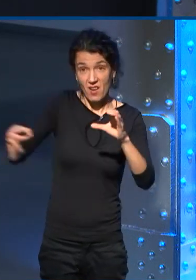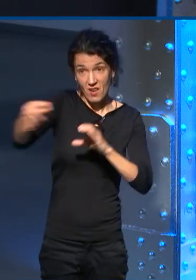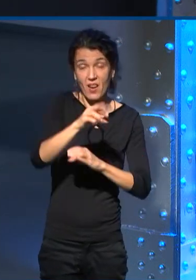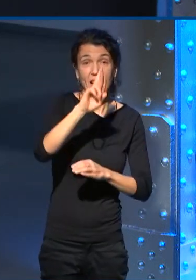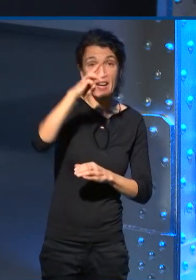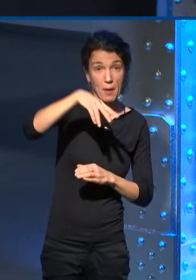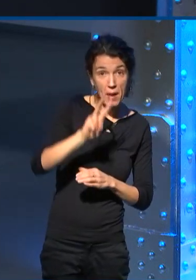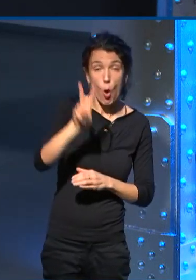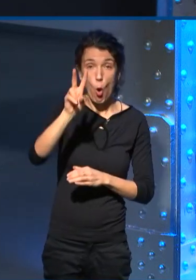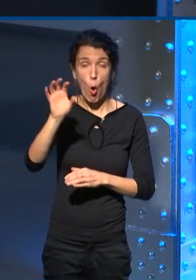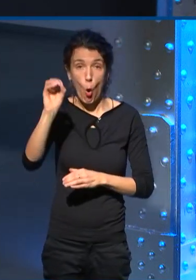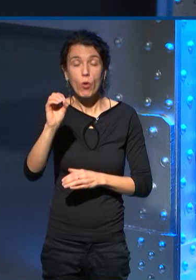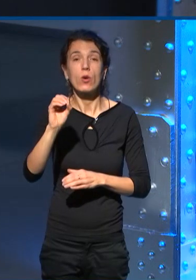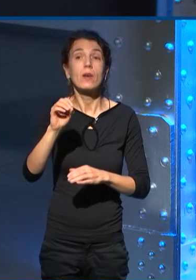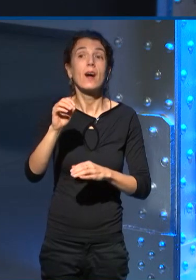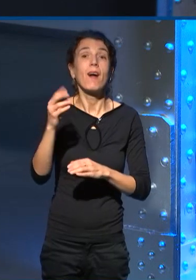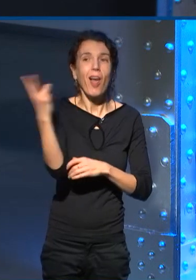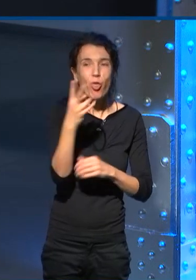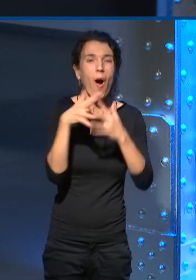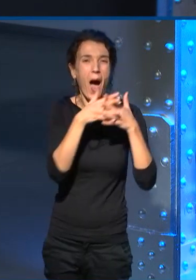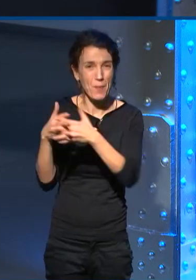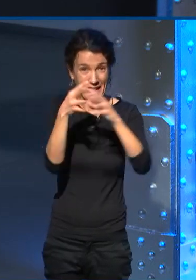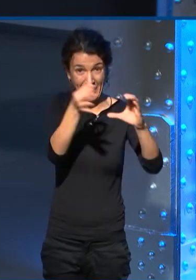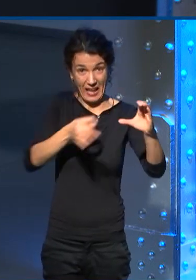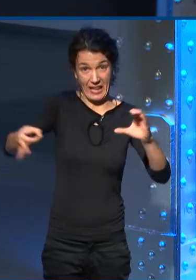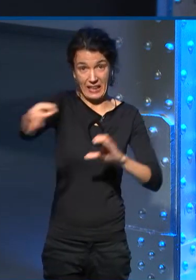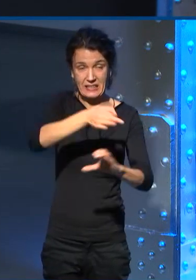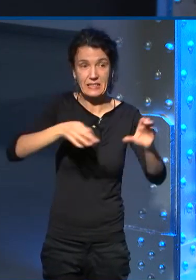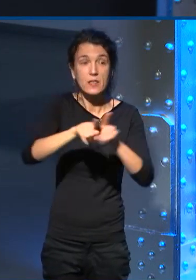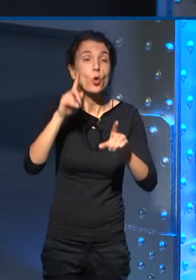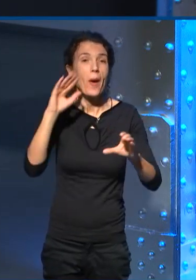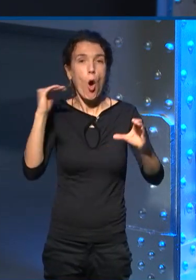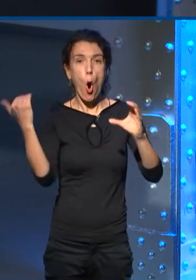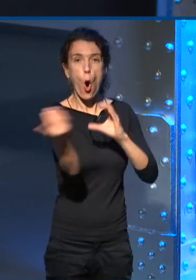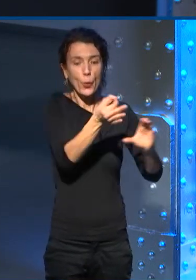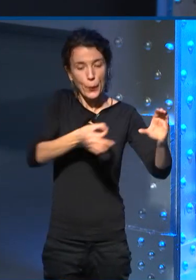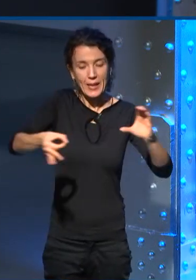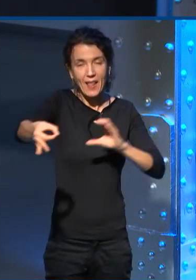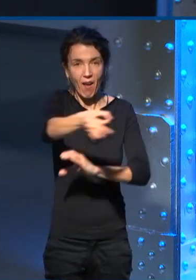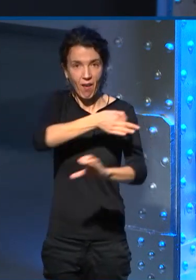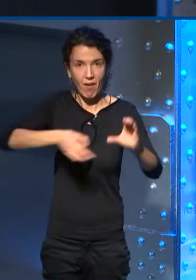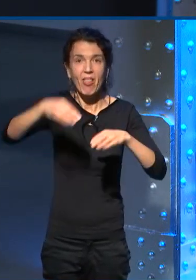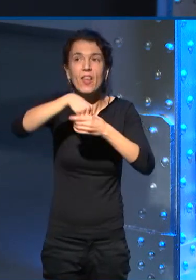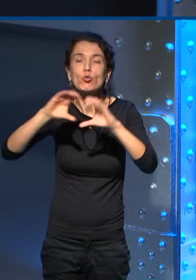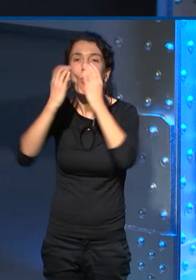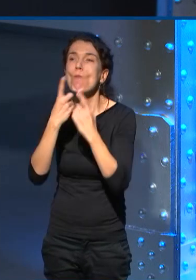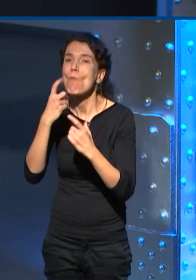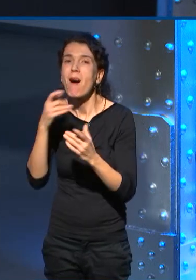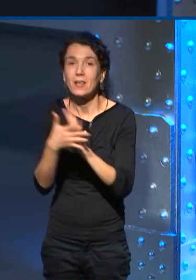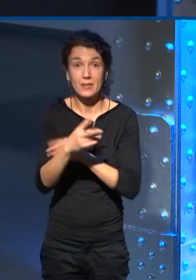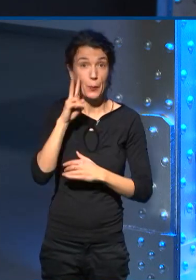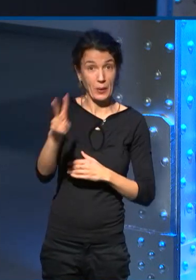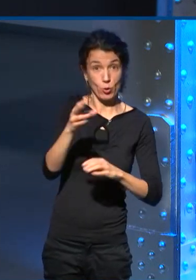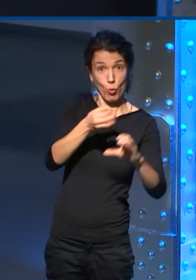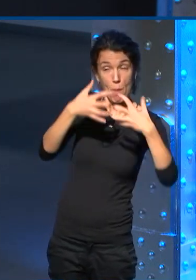ODI, que es Odyssey, son dos naves americanas. Ese gráfico que representaba las órbitas de esas naves y la posición del rover en Marte. Visto desde la posición